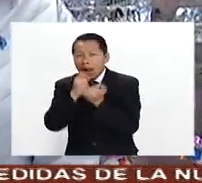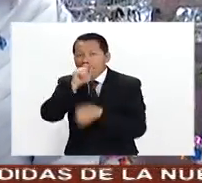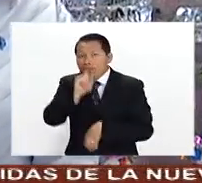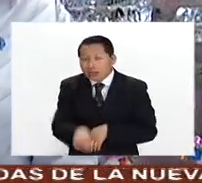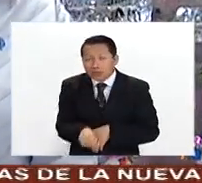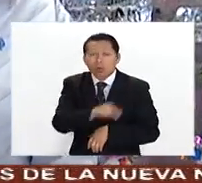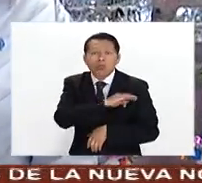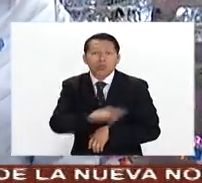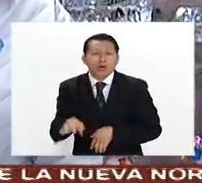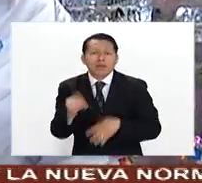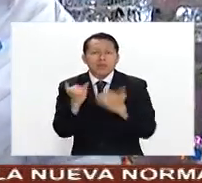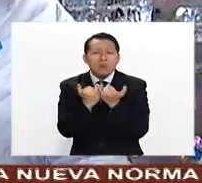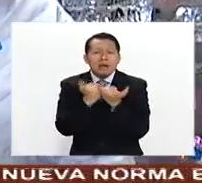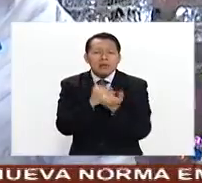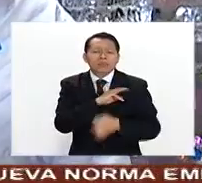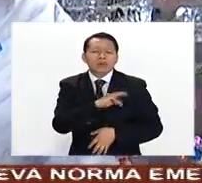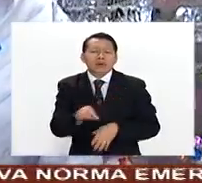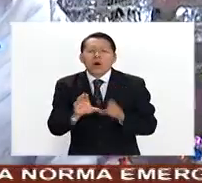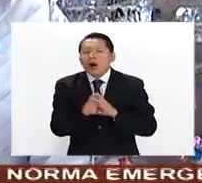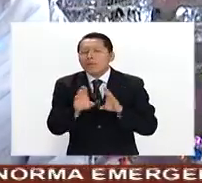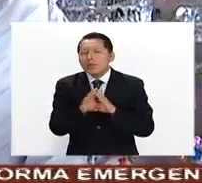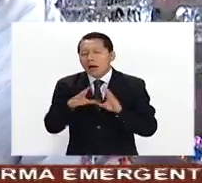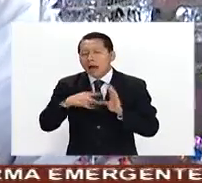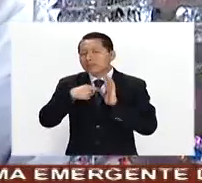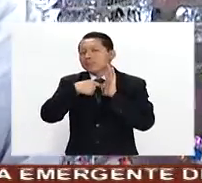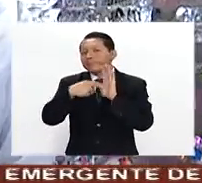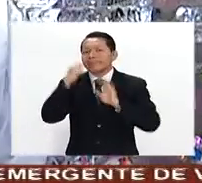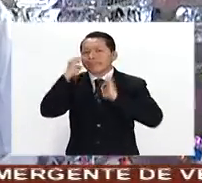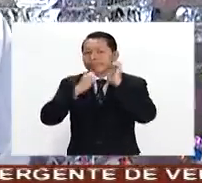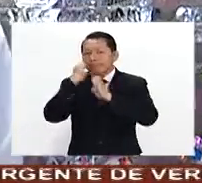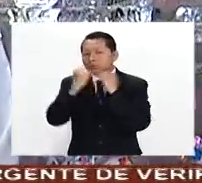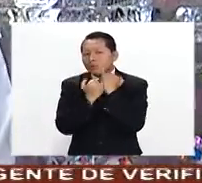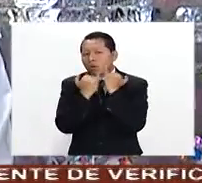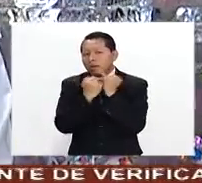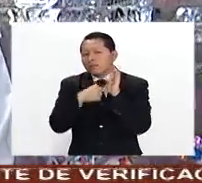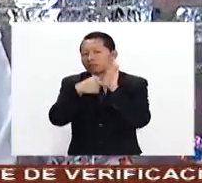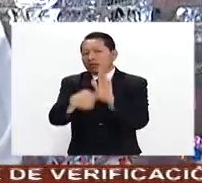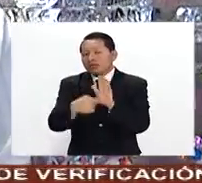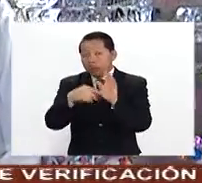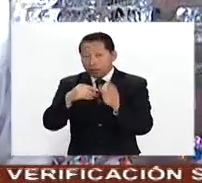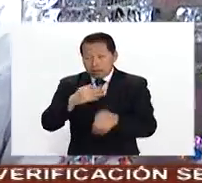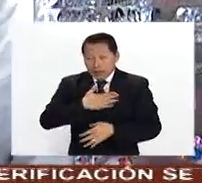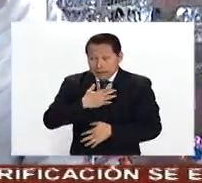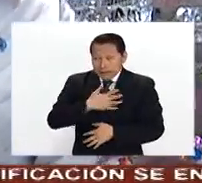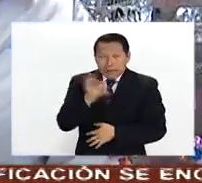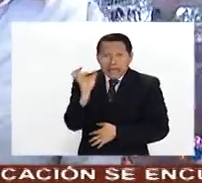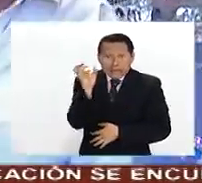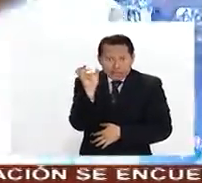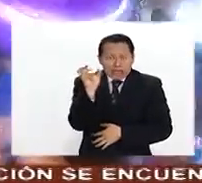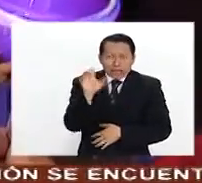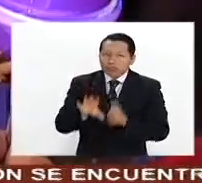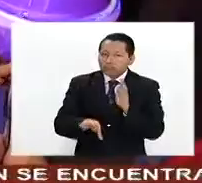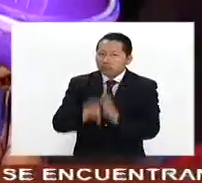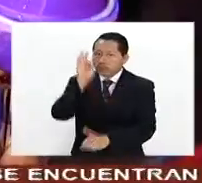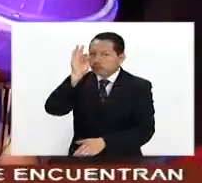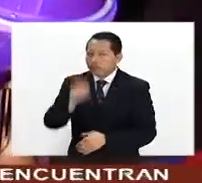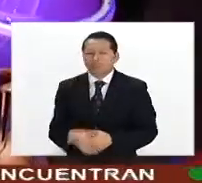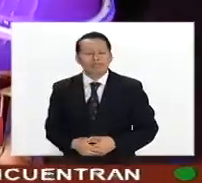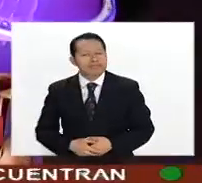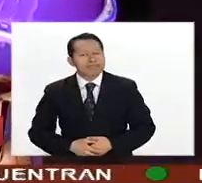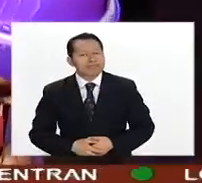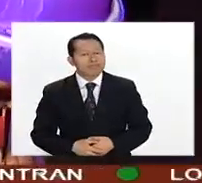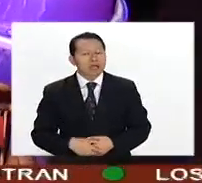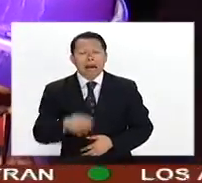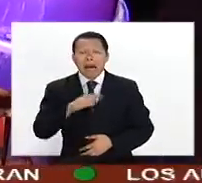para poner una exhibición y nuestra esfera fue elegida. Es una